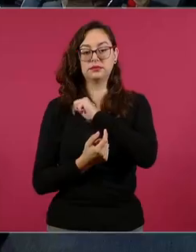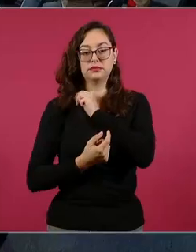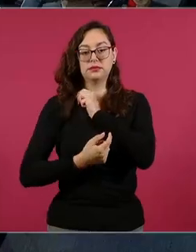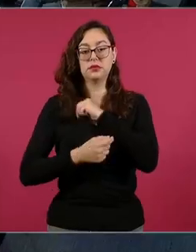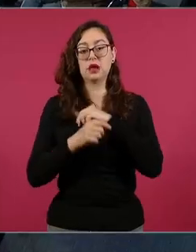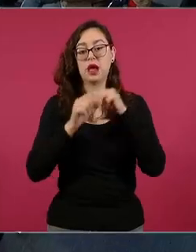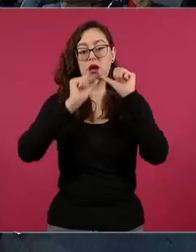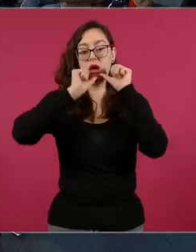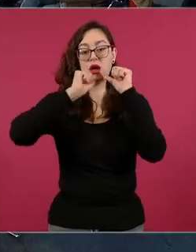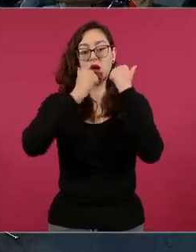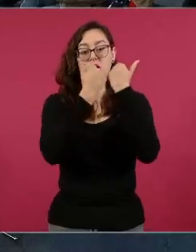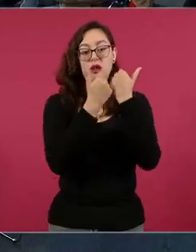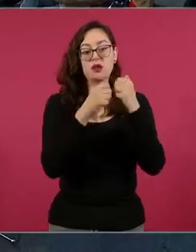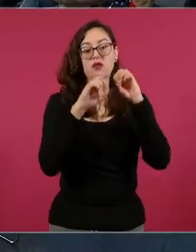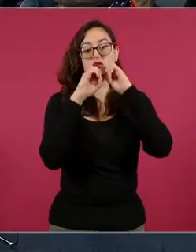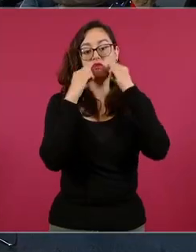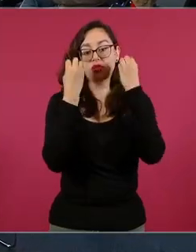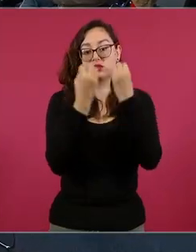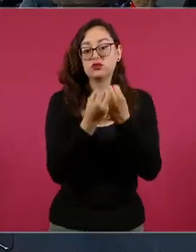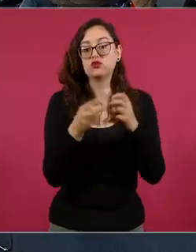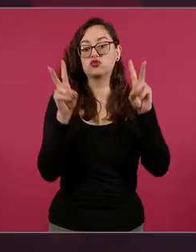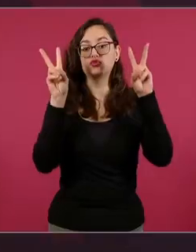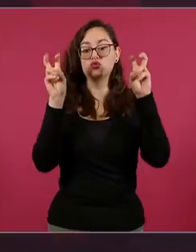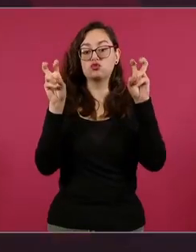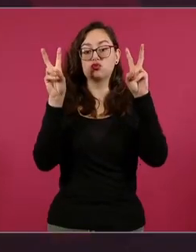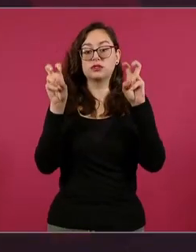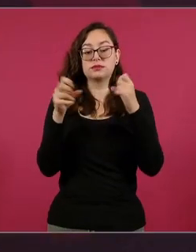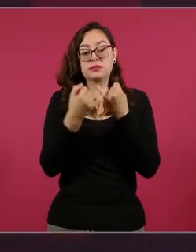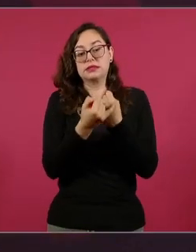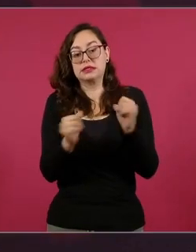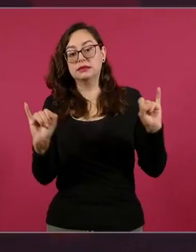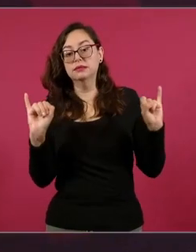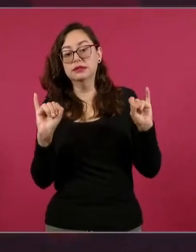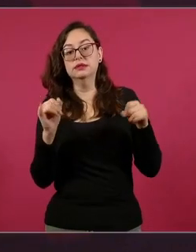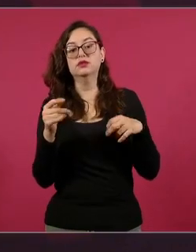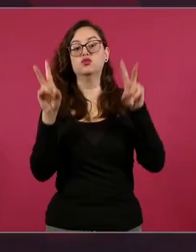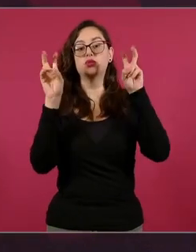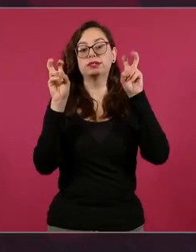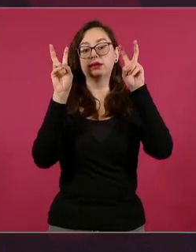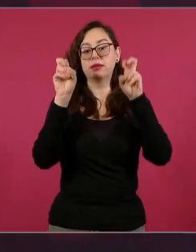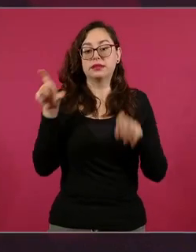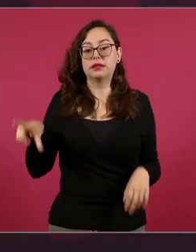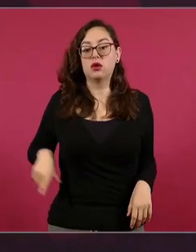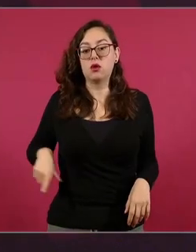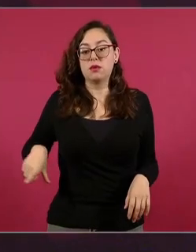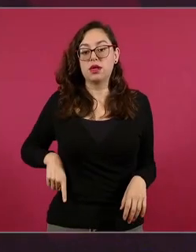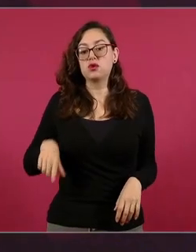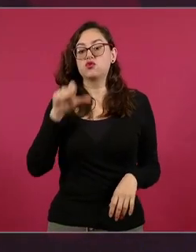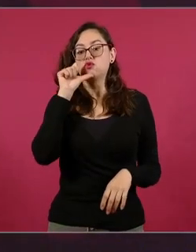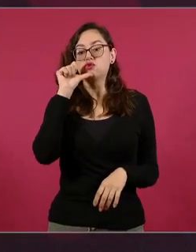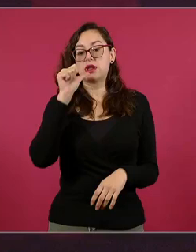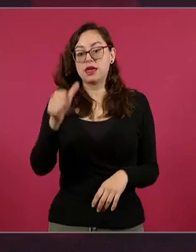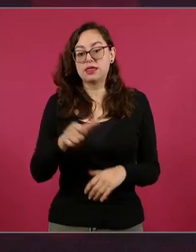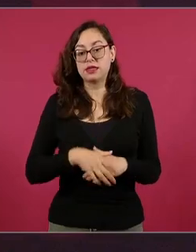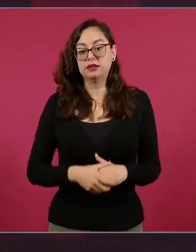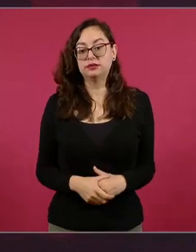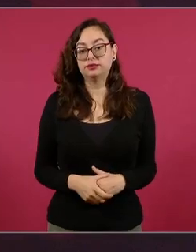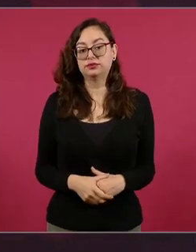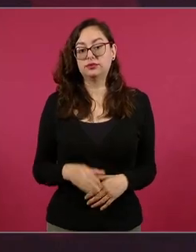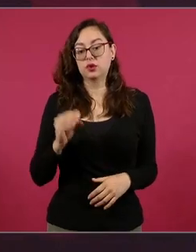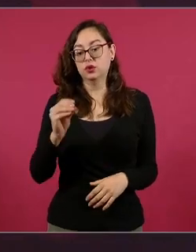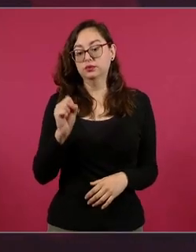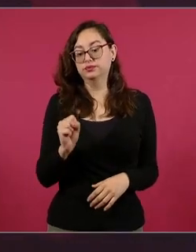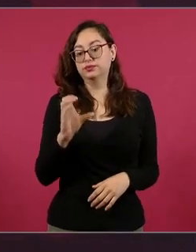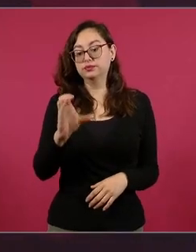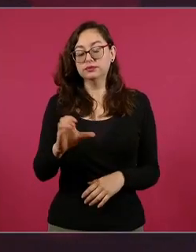independientes o pseudo no gubernamentales o de la llamada sociedad